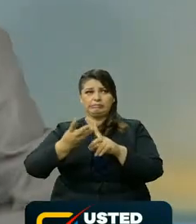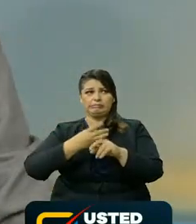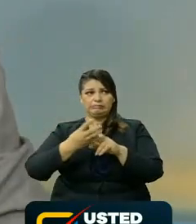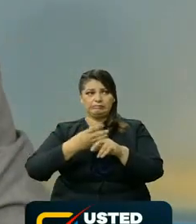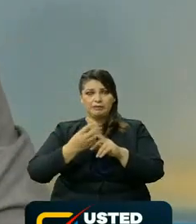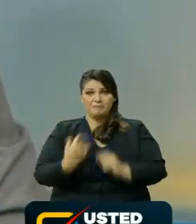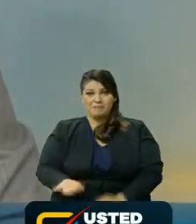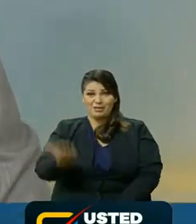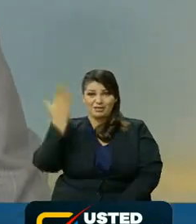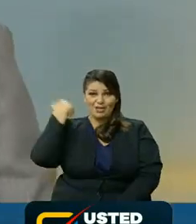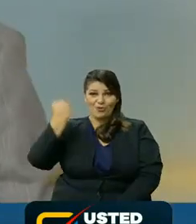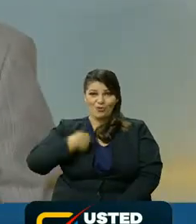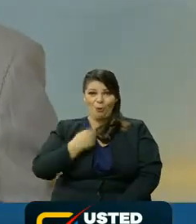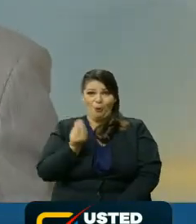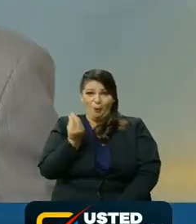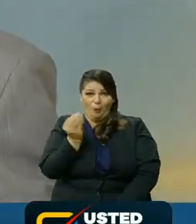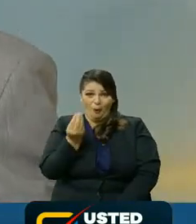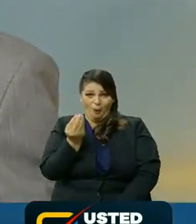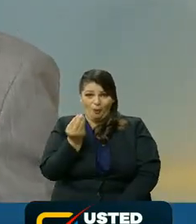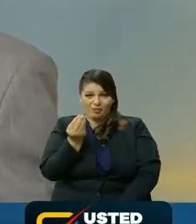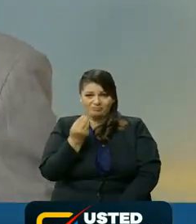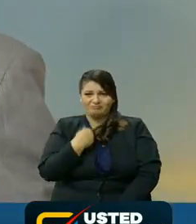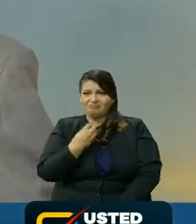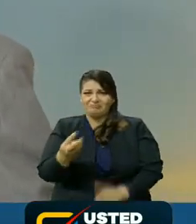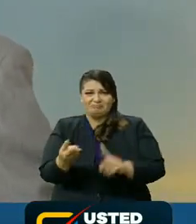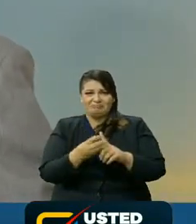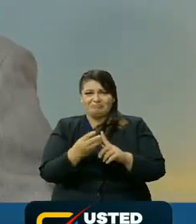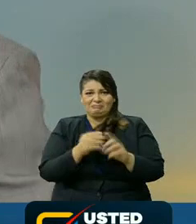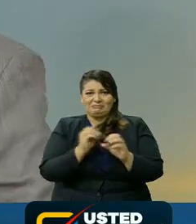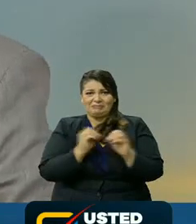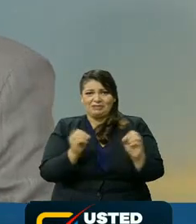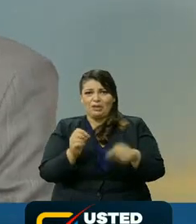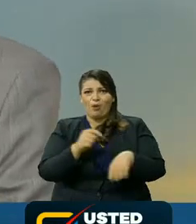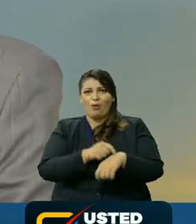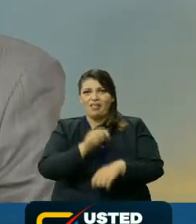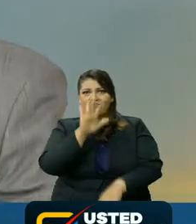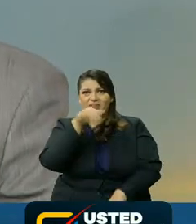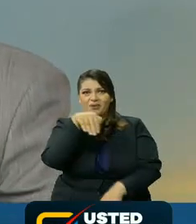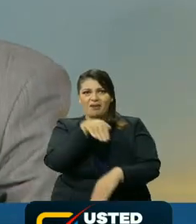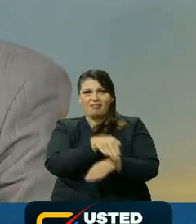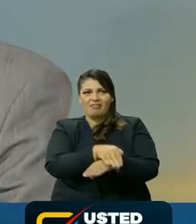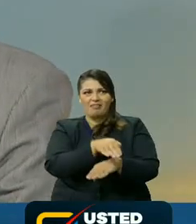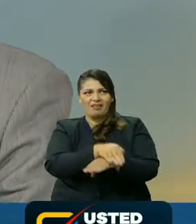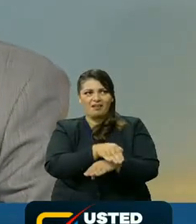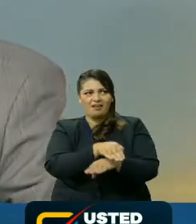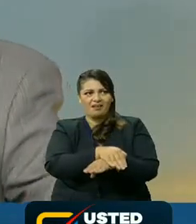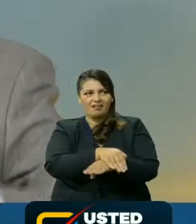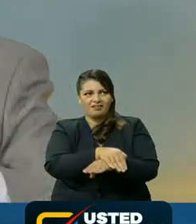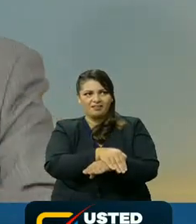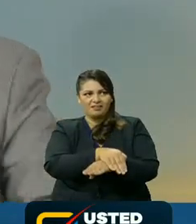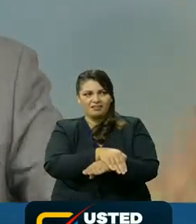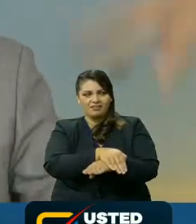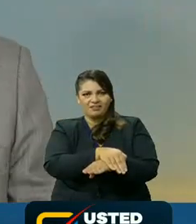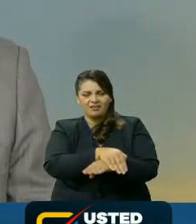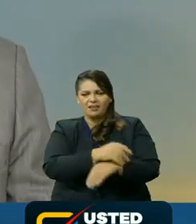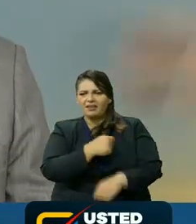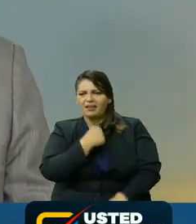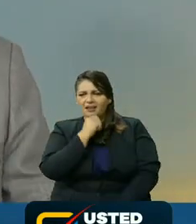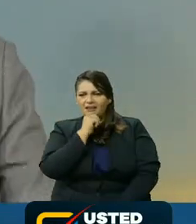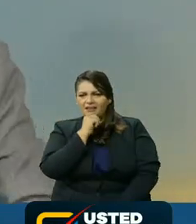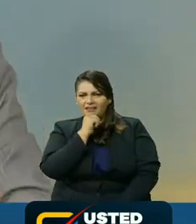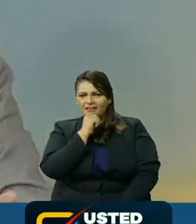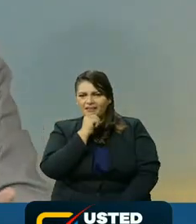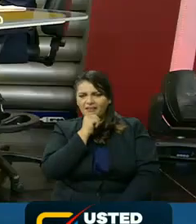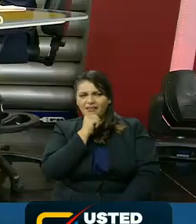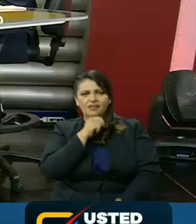hace 100 años, claro, no había eso. No. A las 5 de la tarde ya sabemos que tiene 40%, 20%, eso lleva 8 días. 8 días,